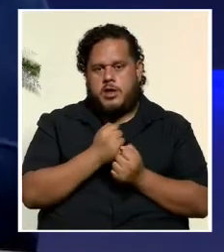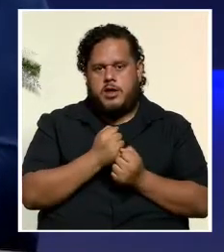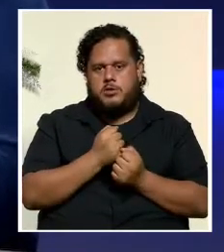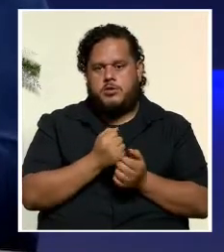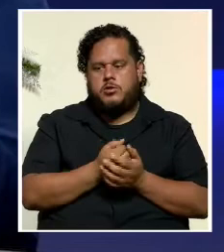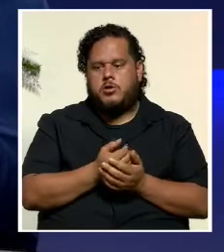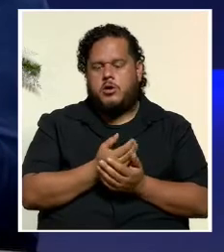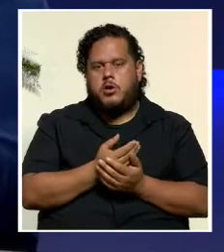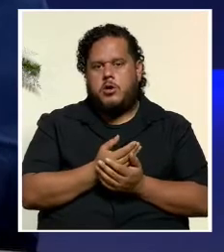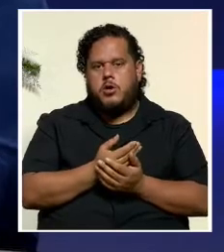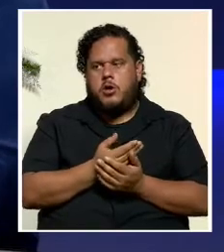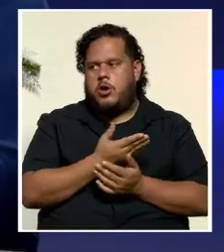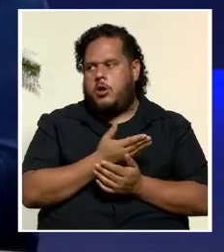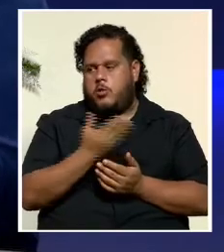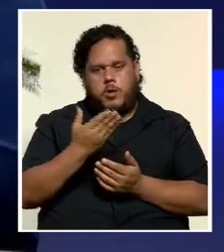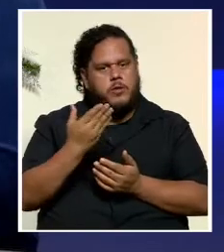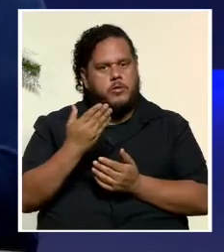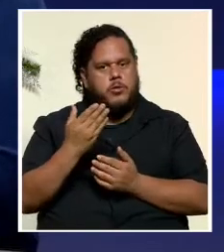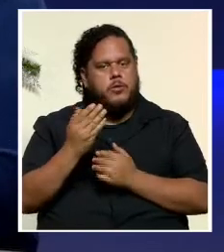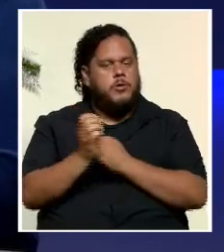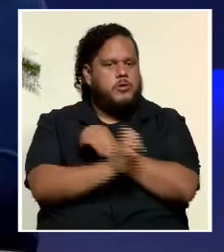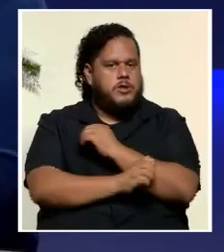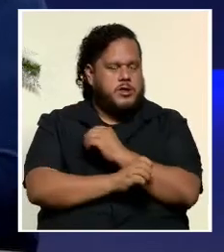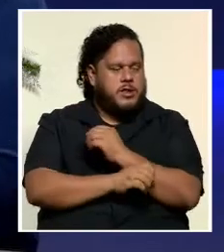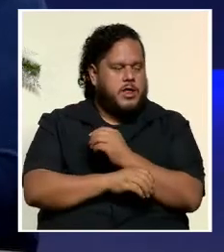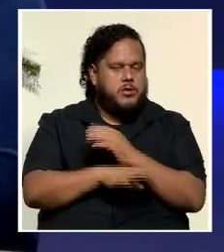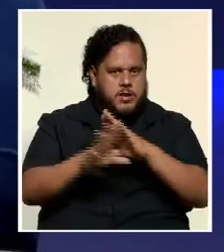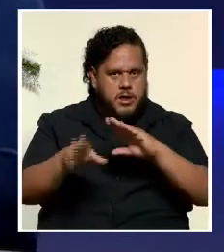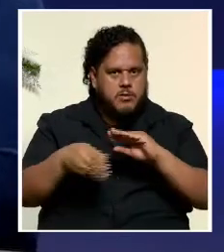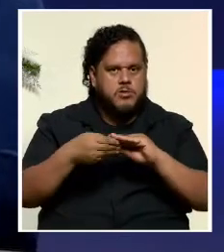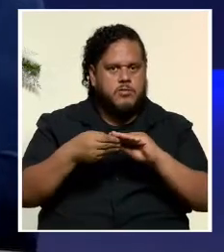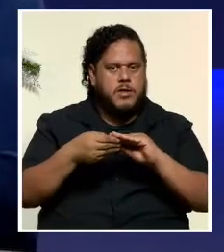exclusivamente mientras los estados se iban sumando